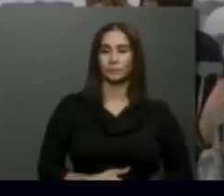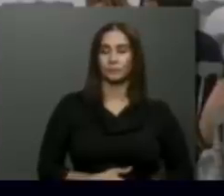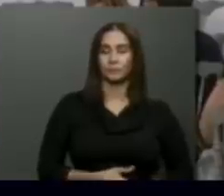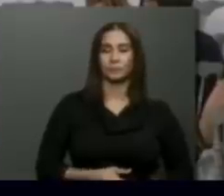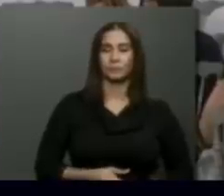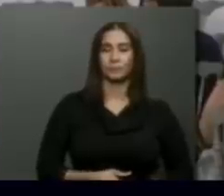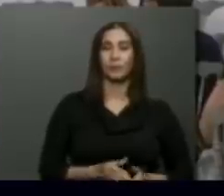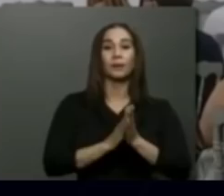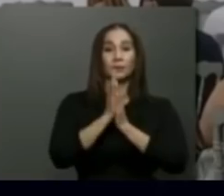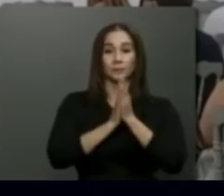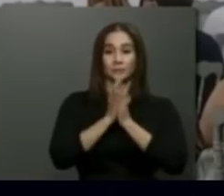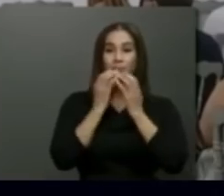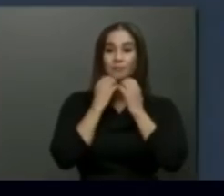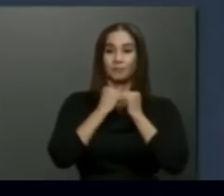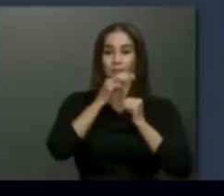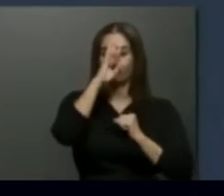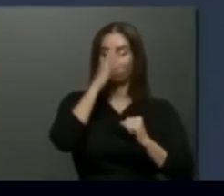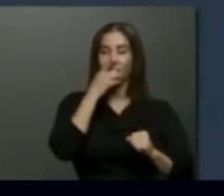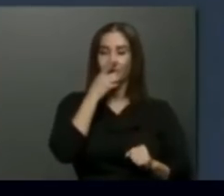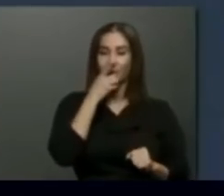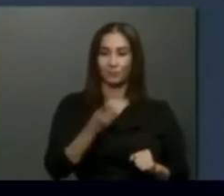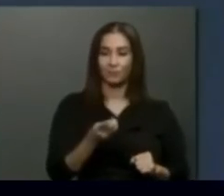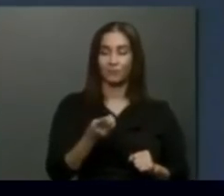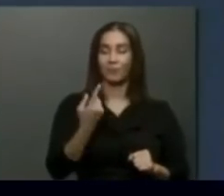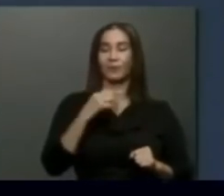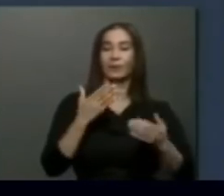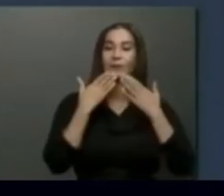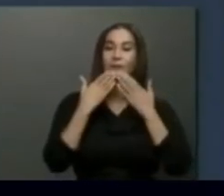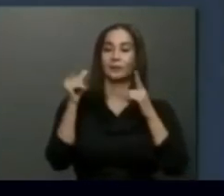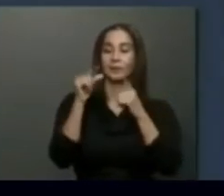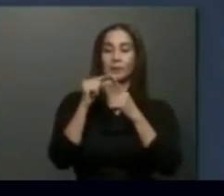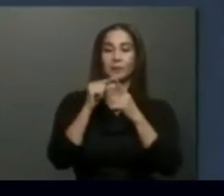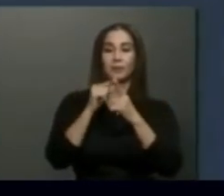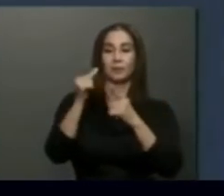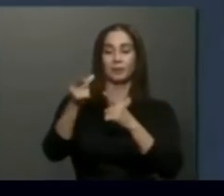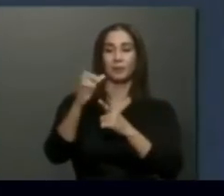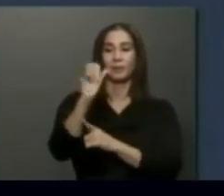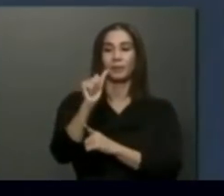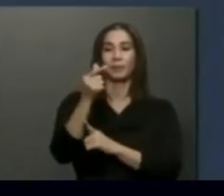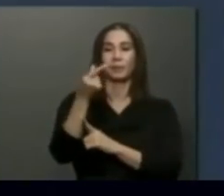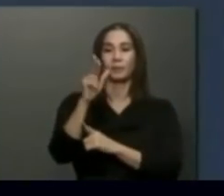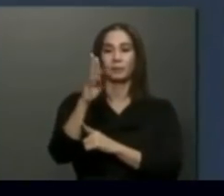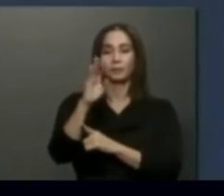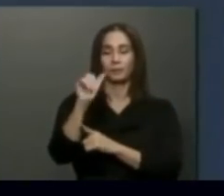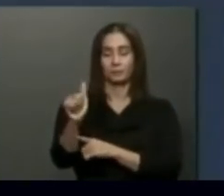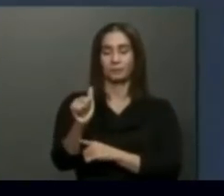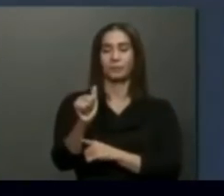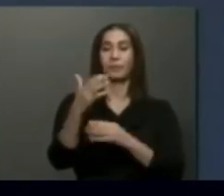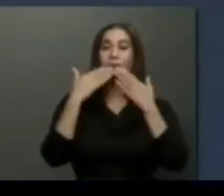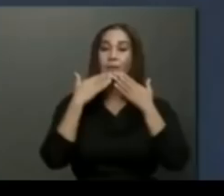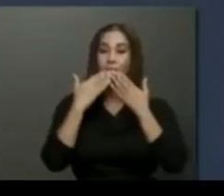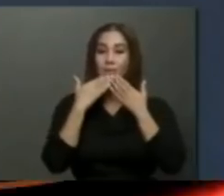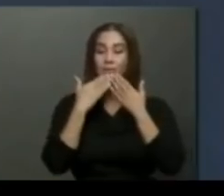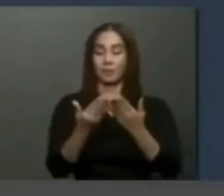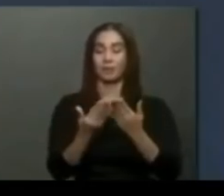Es así que viva nuestra querida República Dominicana. Agradecemos las palabras del señor Francisco Antonio Tony Peña Guava. Gracias